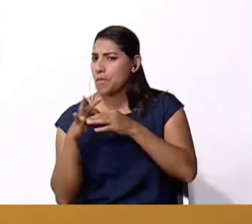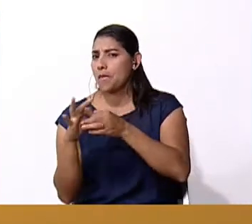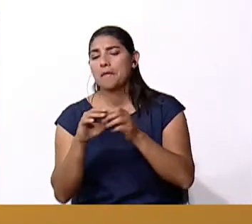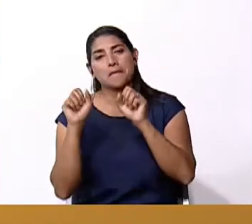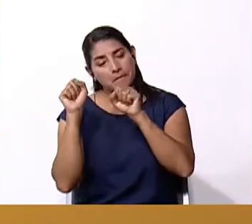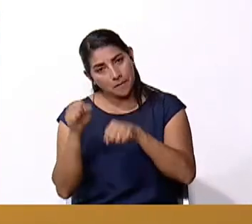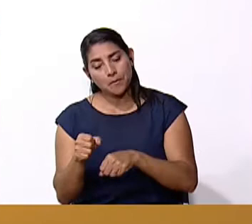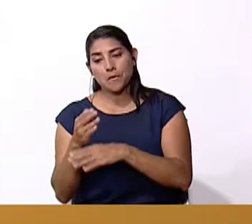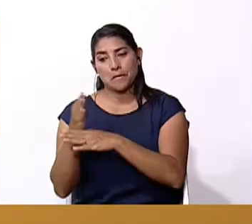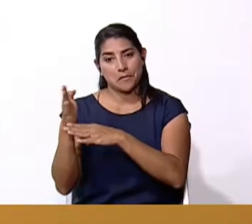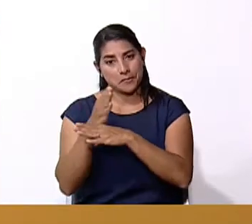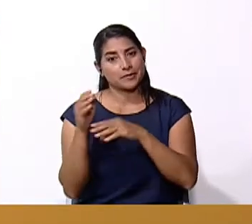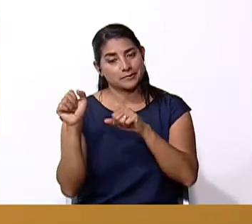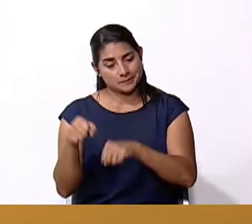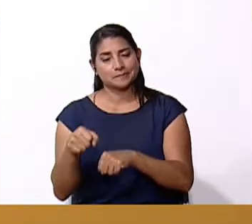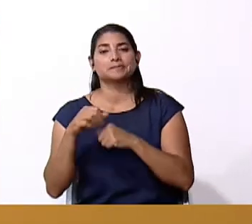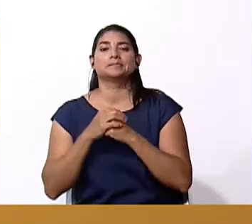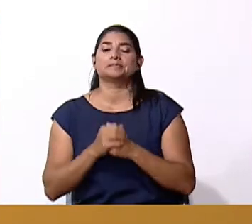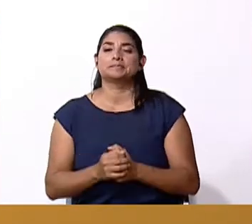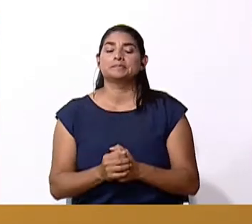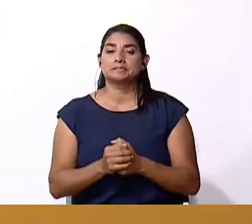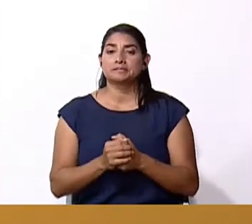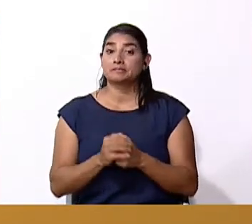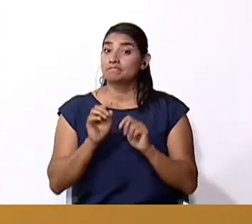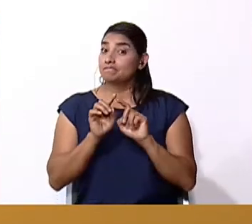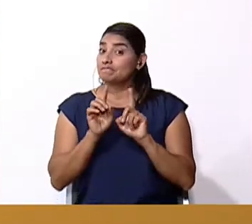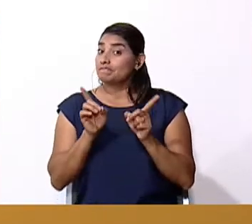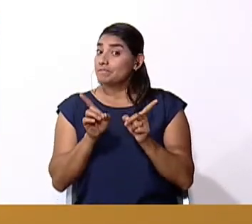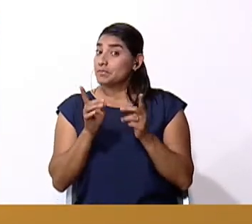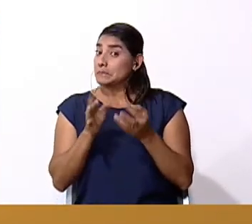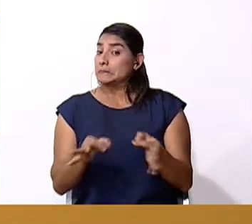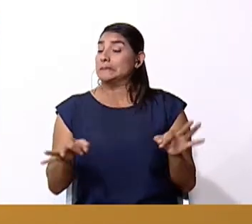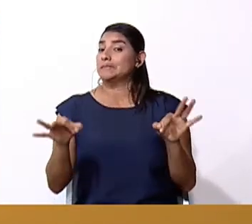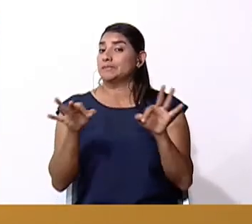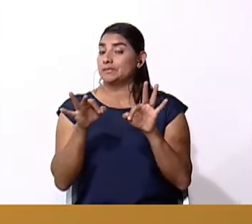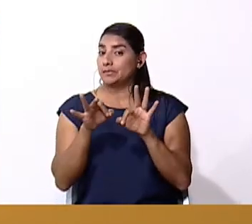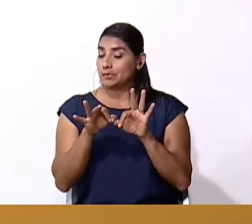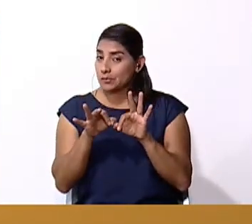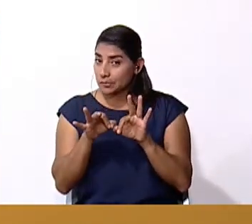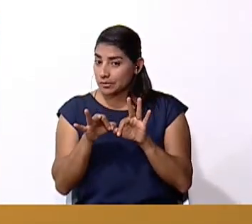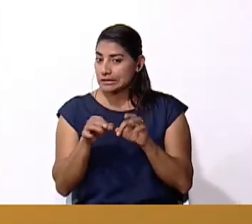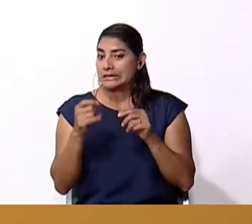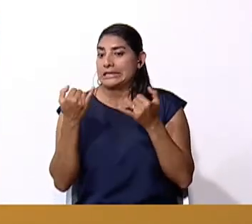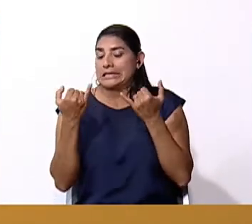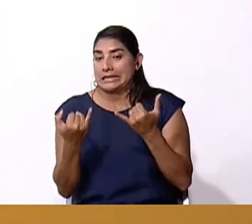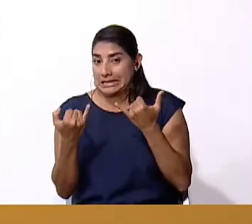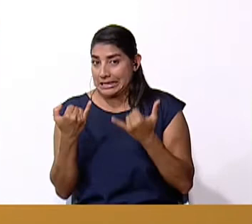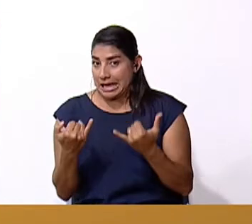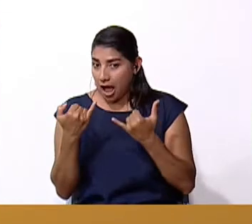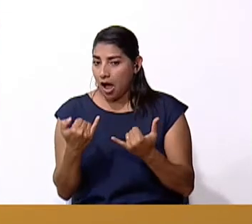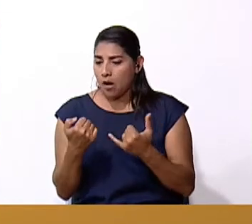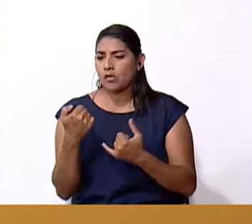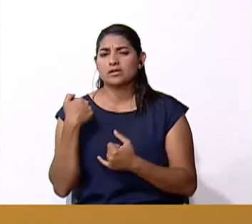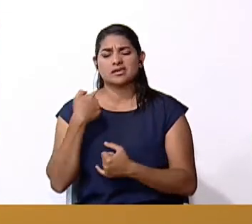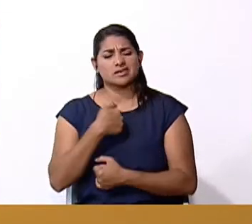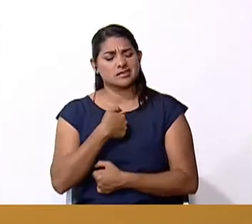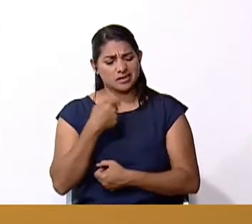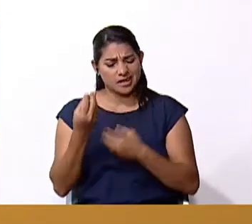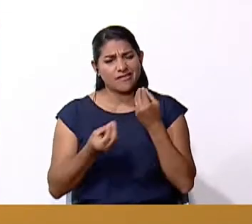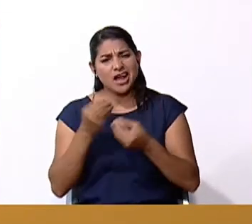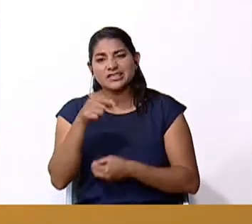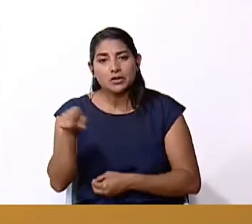entonces lo pueden hacer. Pero también es en este momento donde deben de ir a